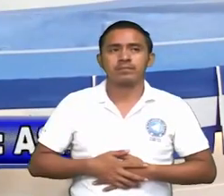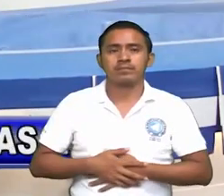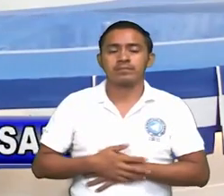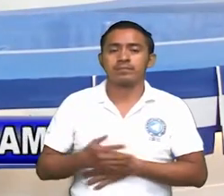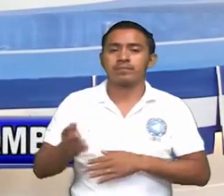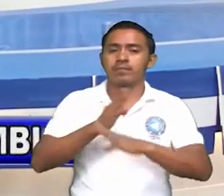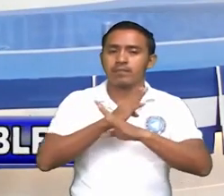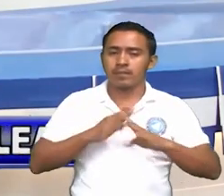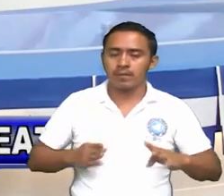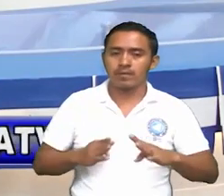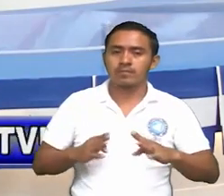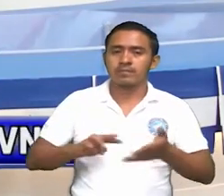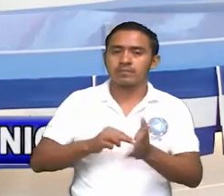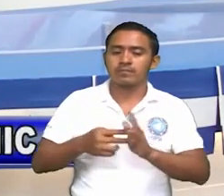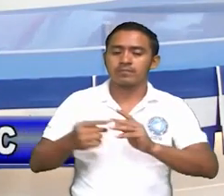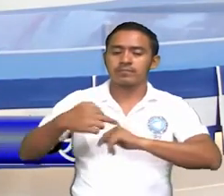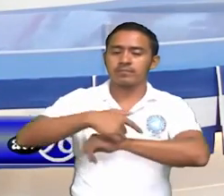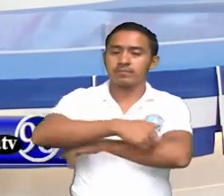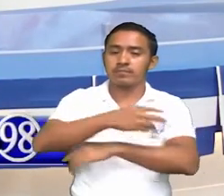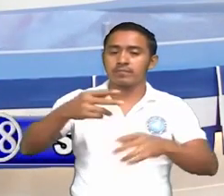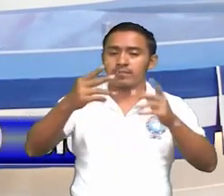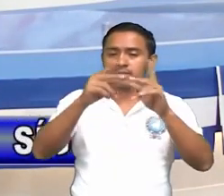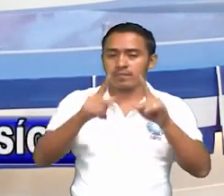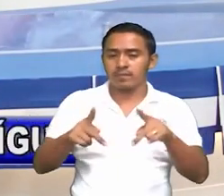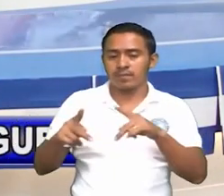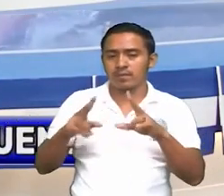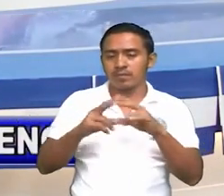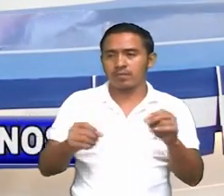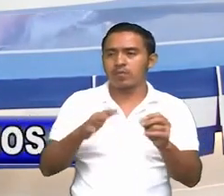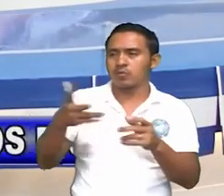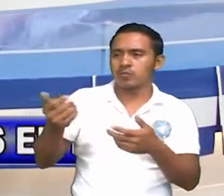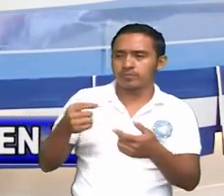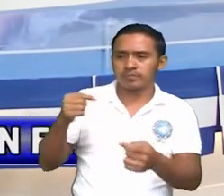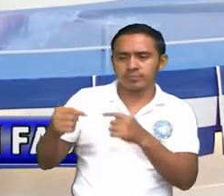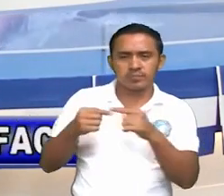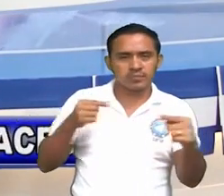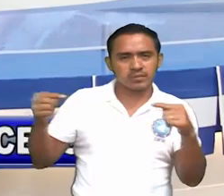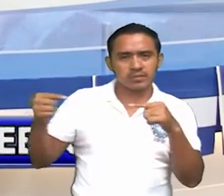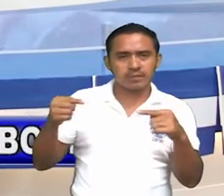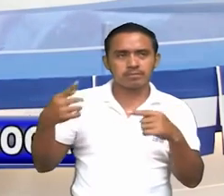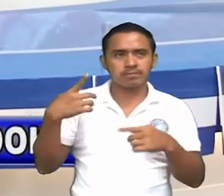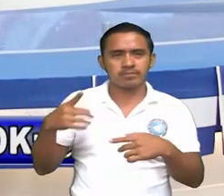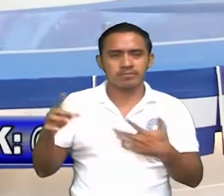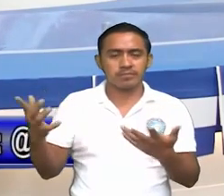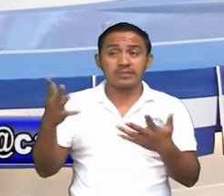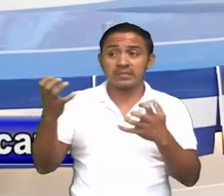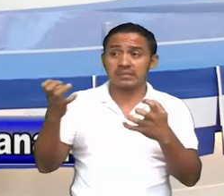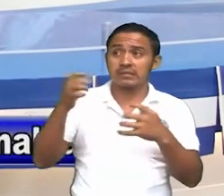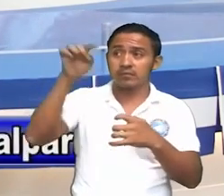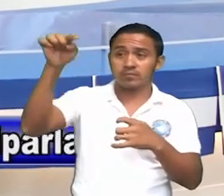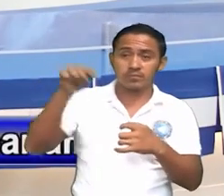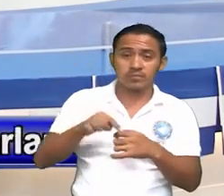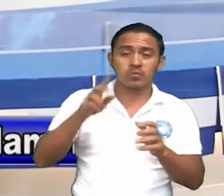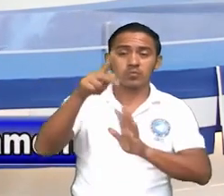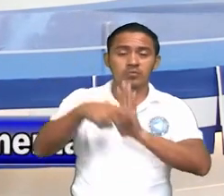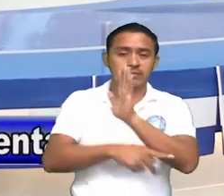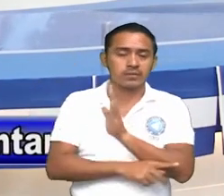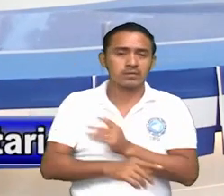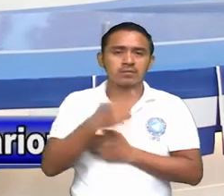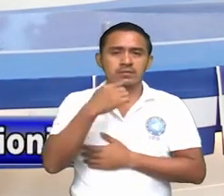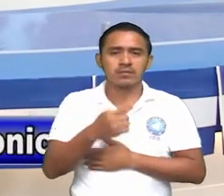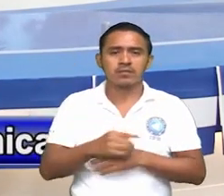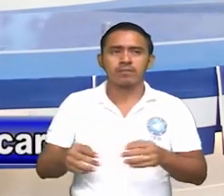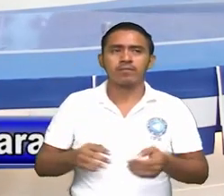La paz es el camino de los nicaragüenses, pese a los intereses de la derecha de promover una intervención política. Así lo aseguró